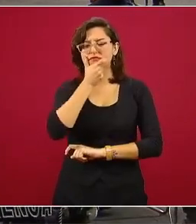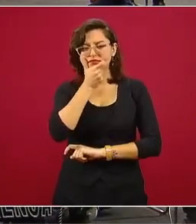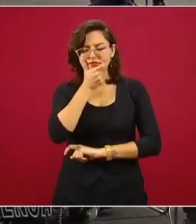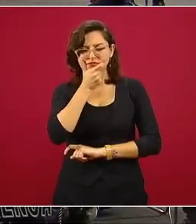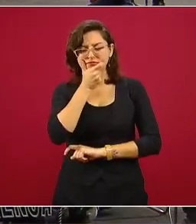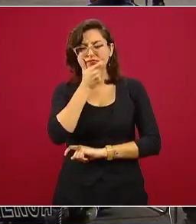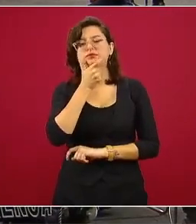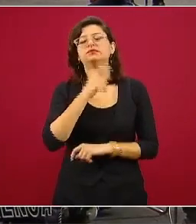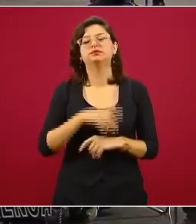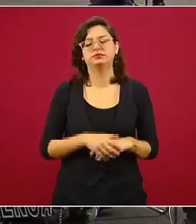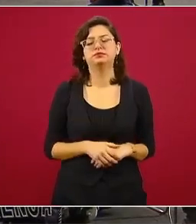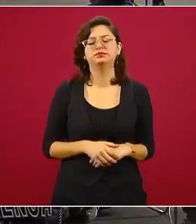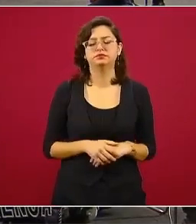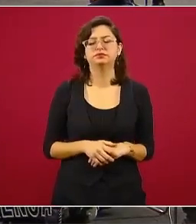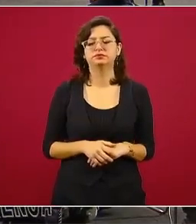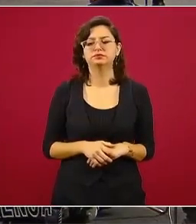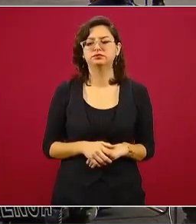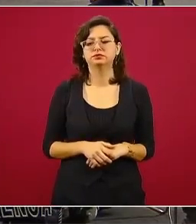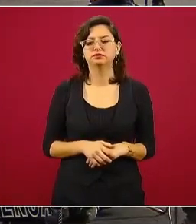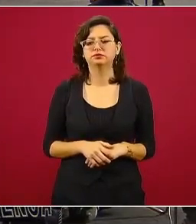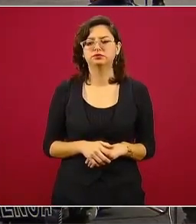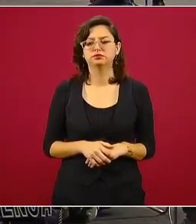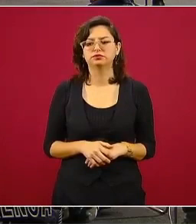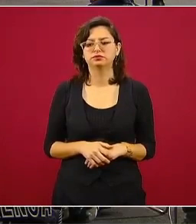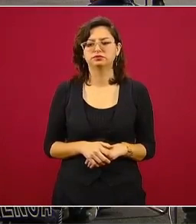y se está